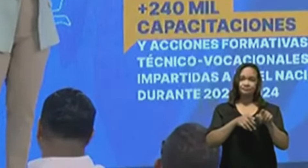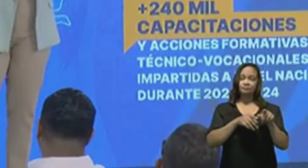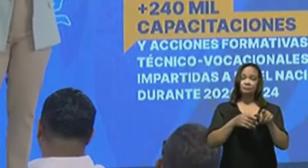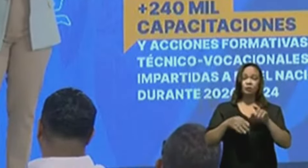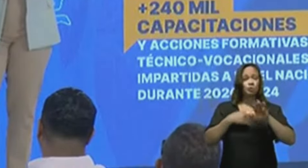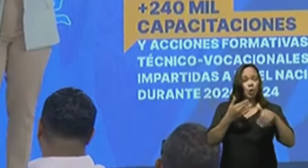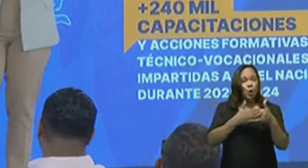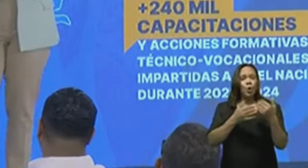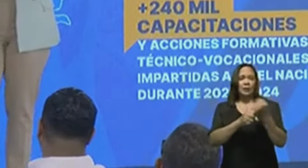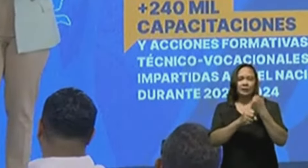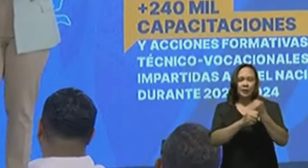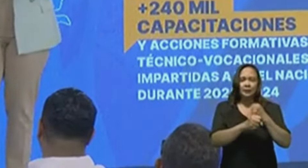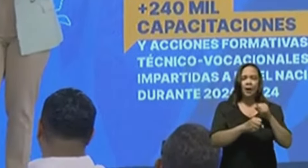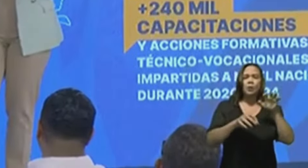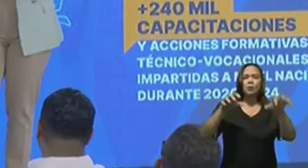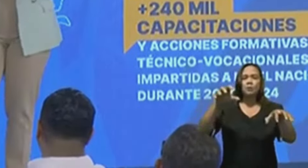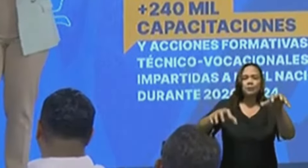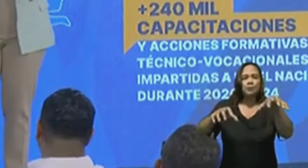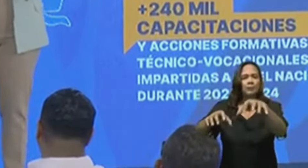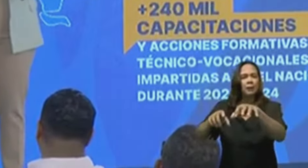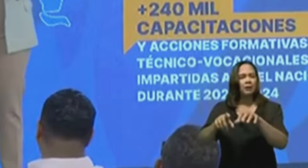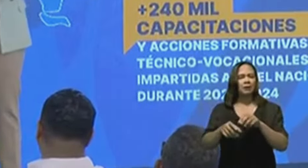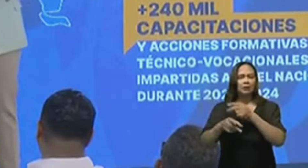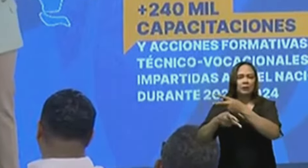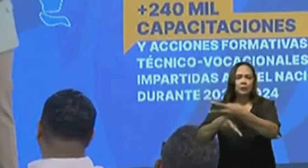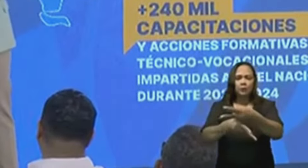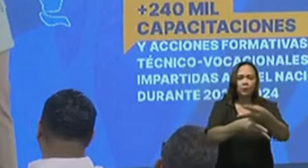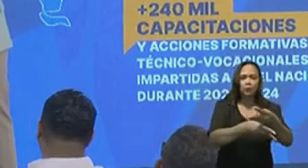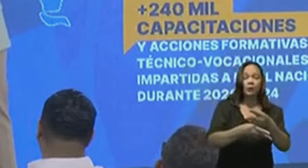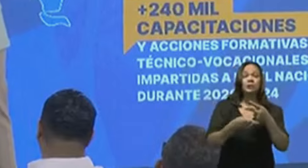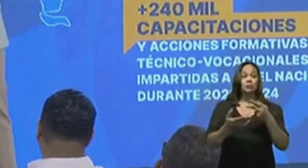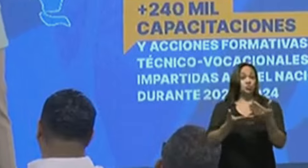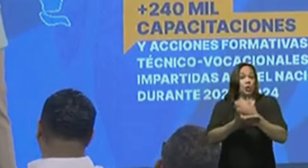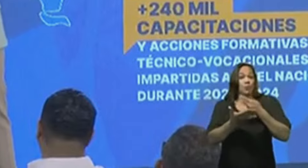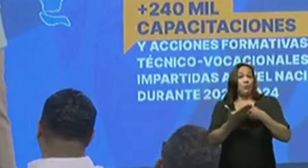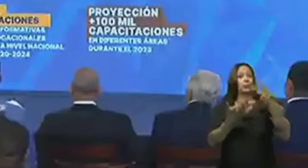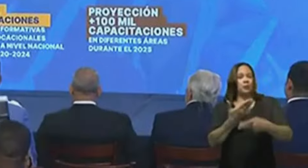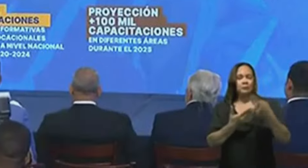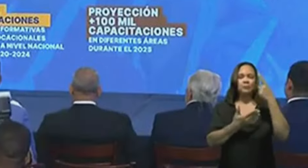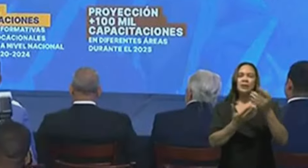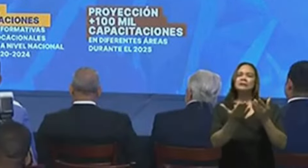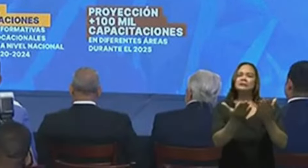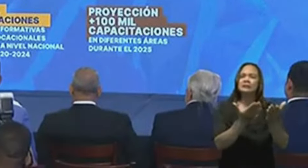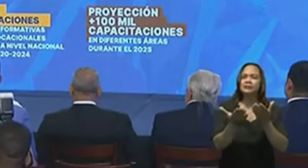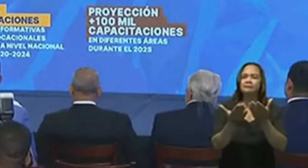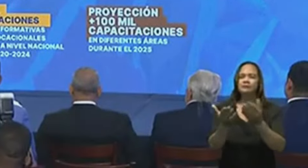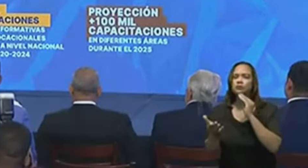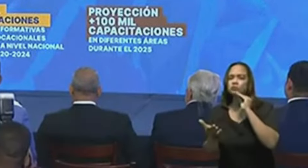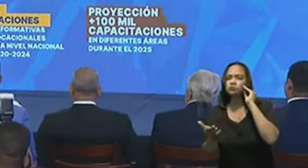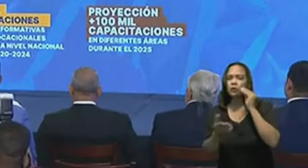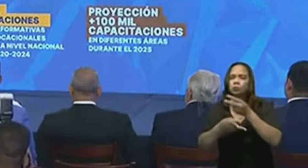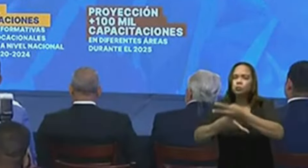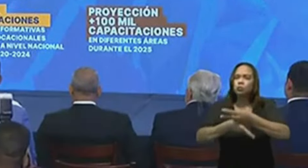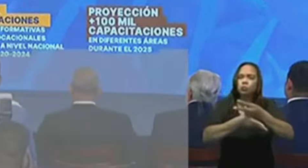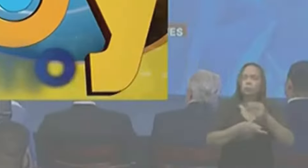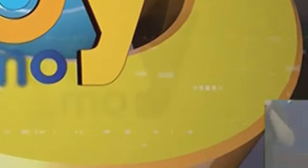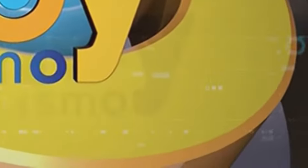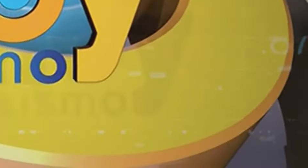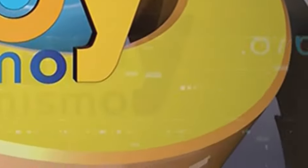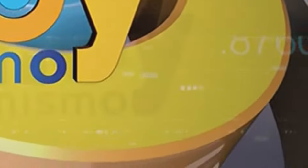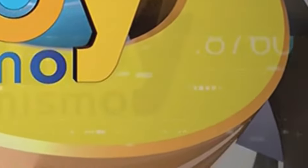Avance en lo que una cifra rord Don Luis porque mire más de 100000 personas que fueron favorecidos